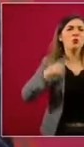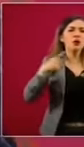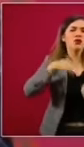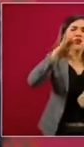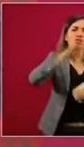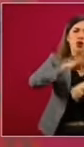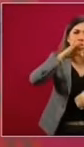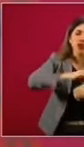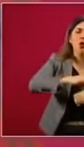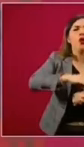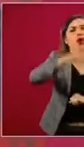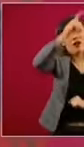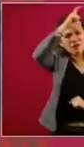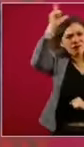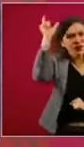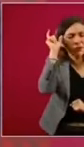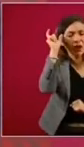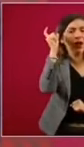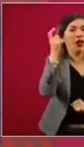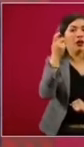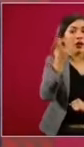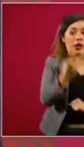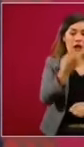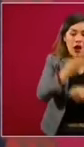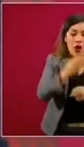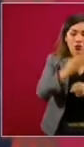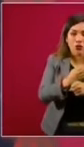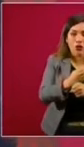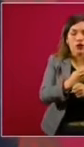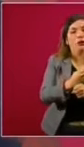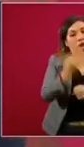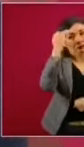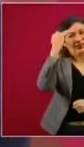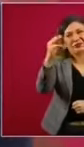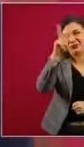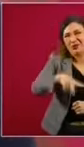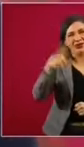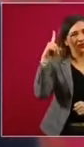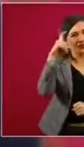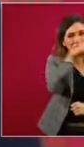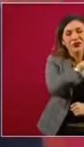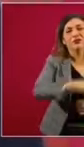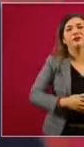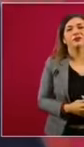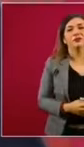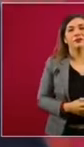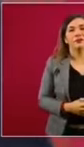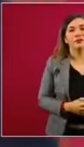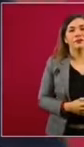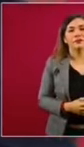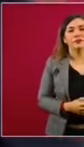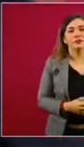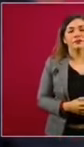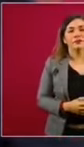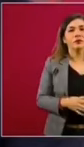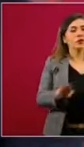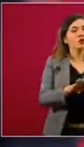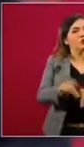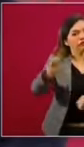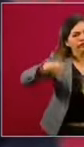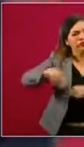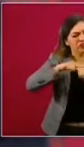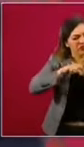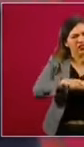las enfermeras en estos tiempos difíciles, de cómo están